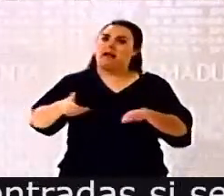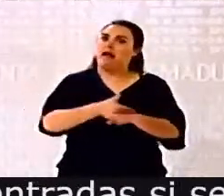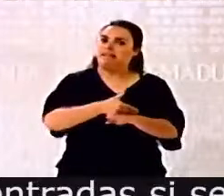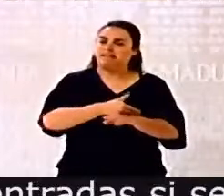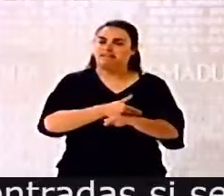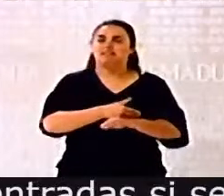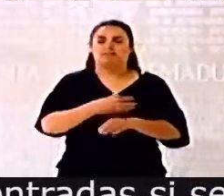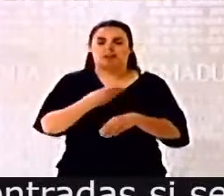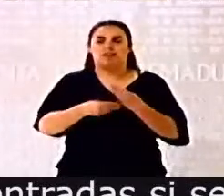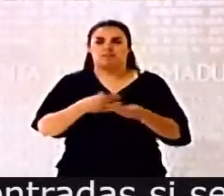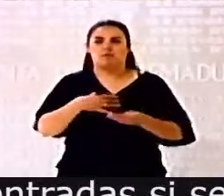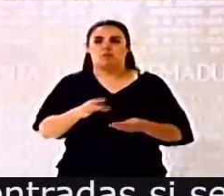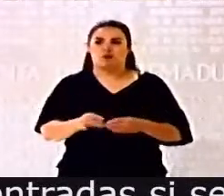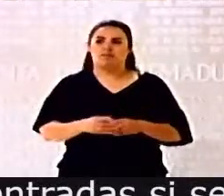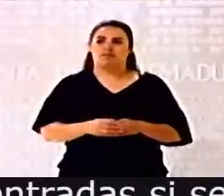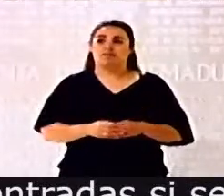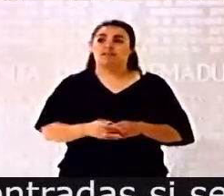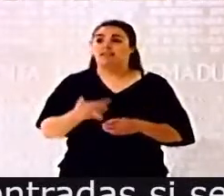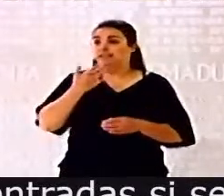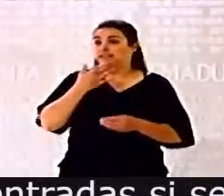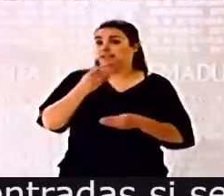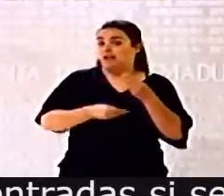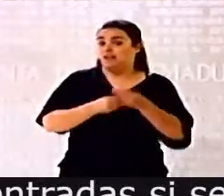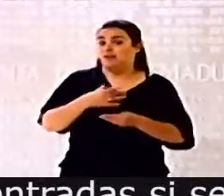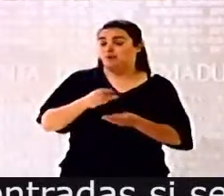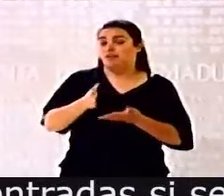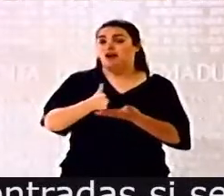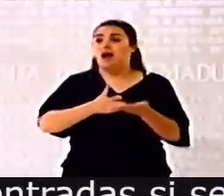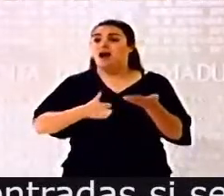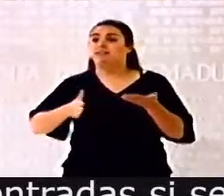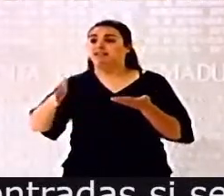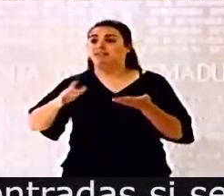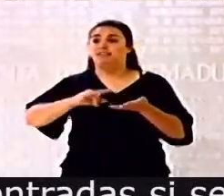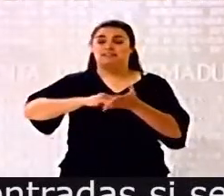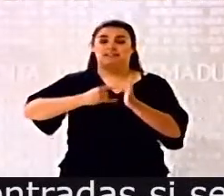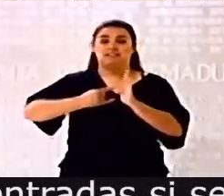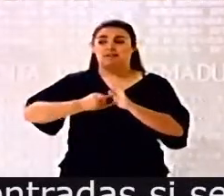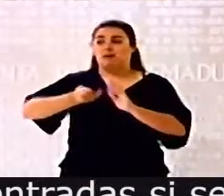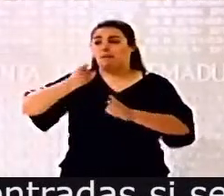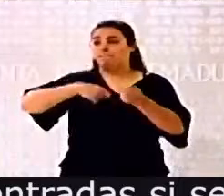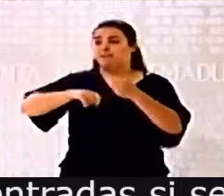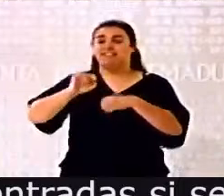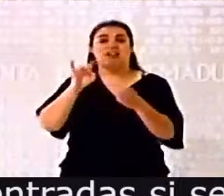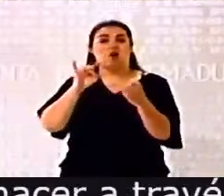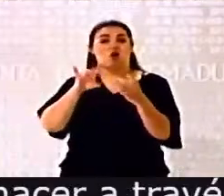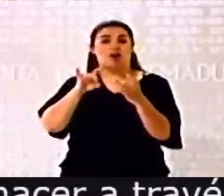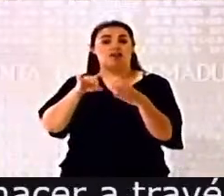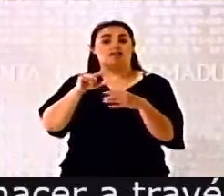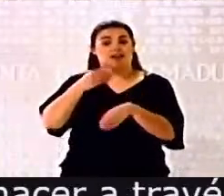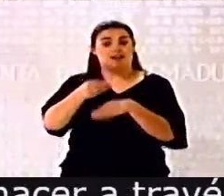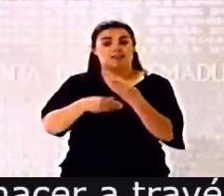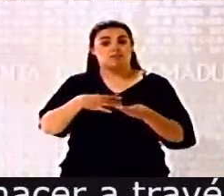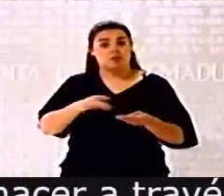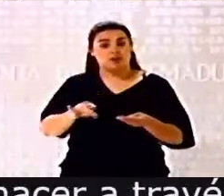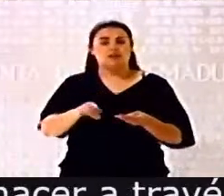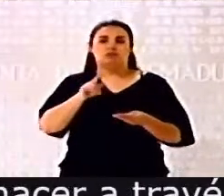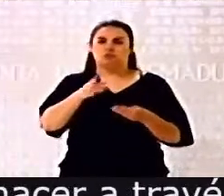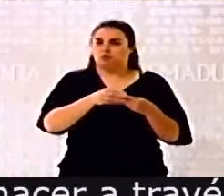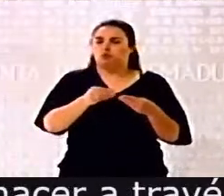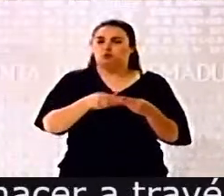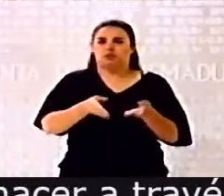forma anticipada. Y si eso se puede hacer a través de mecanismos de venta online, donde se pueda hacer, se